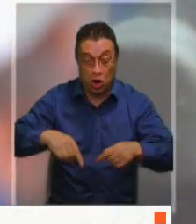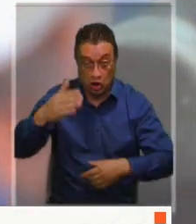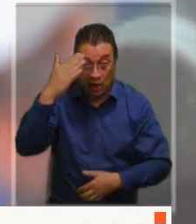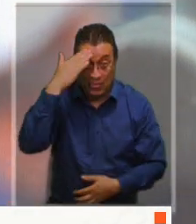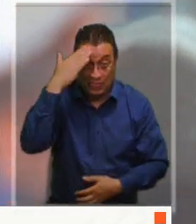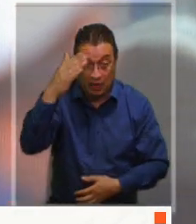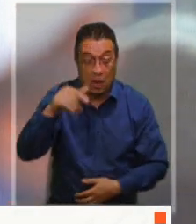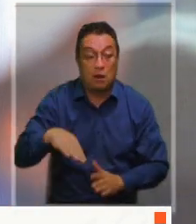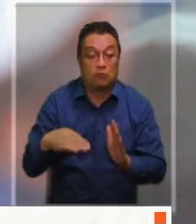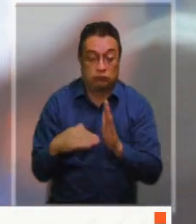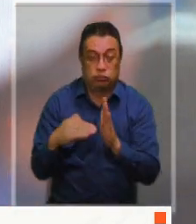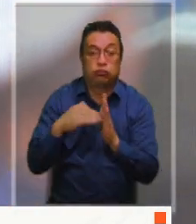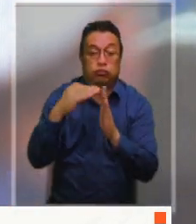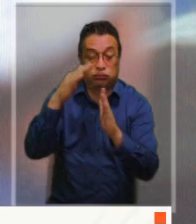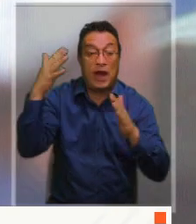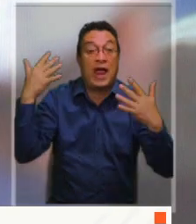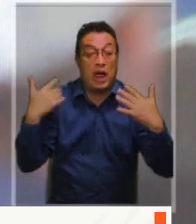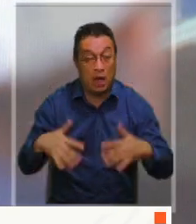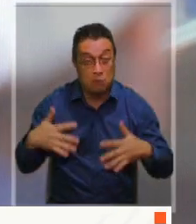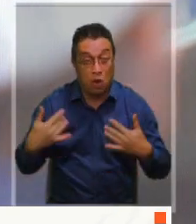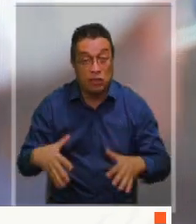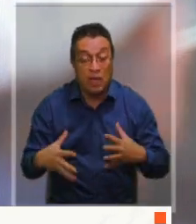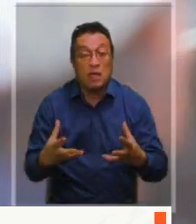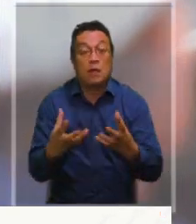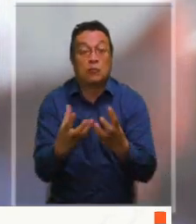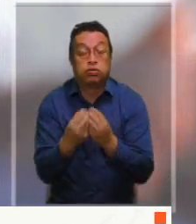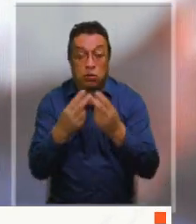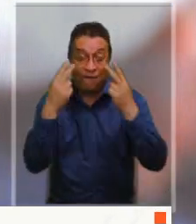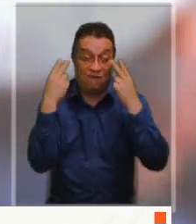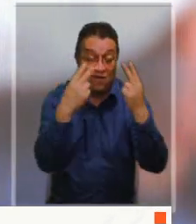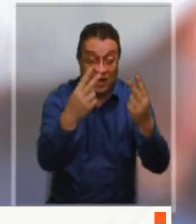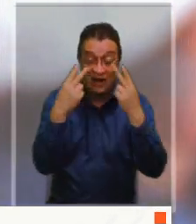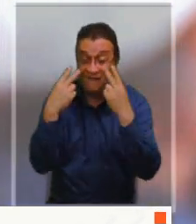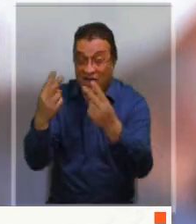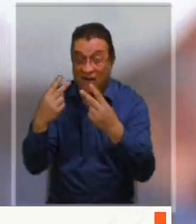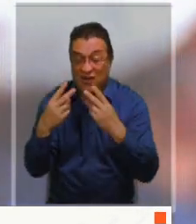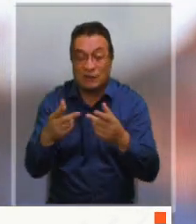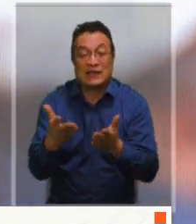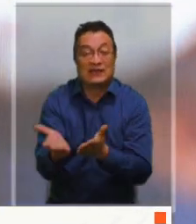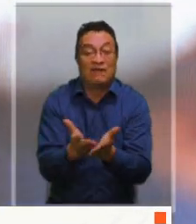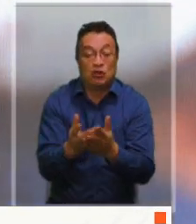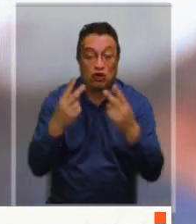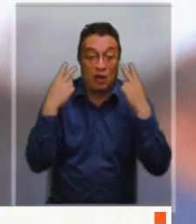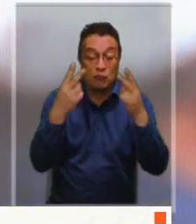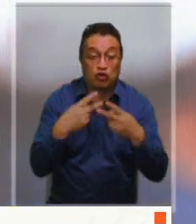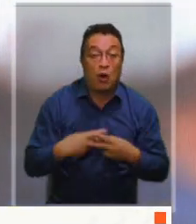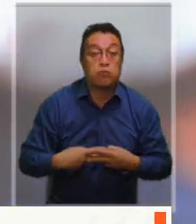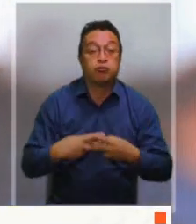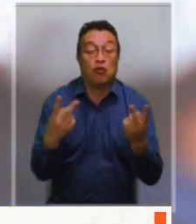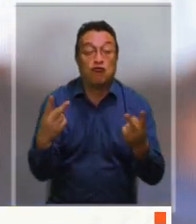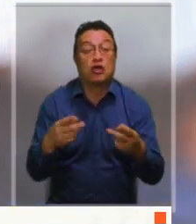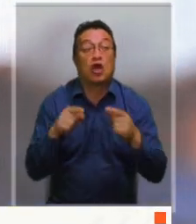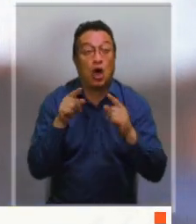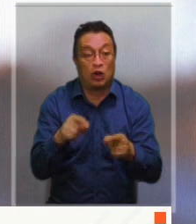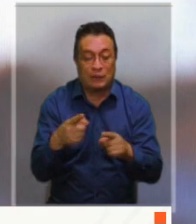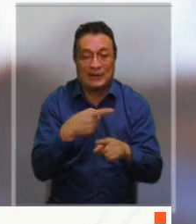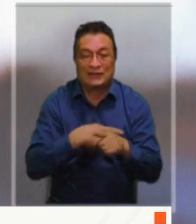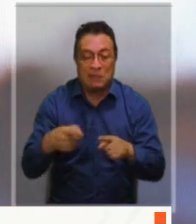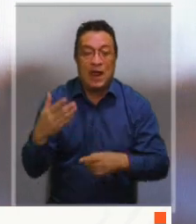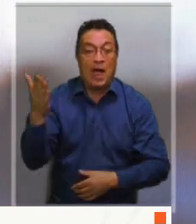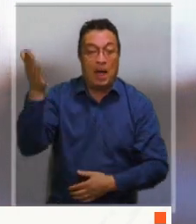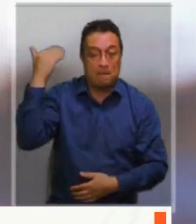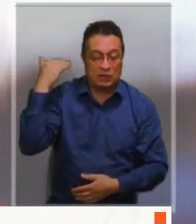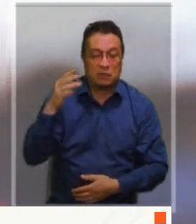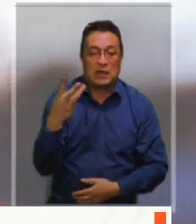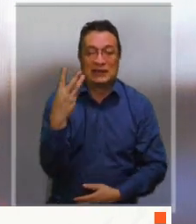un aumento muy importante de la cantidad de viajes y de afluencia a los servicios de transporte público respecto de la semana pasada, cerca de